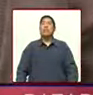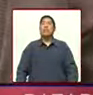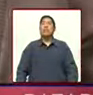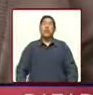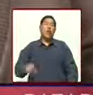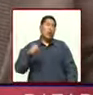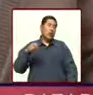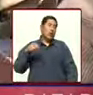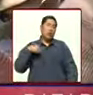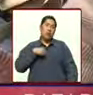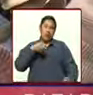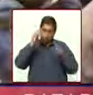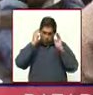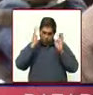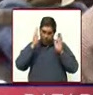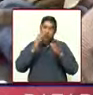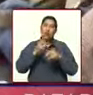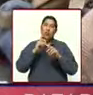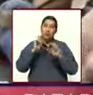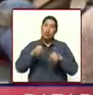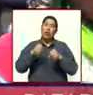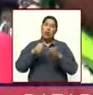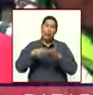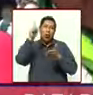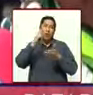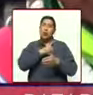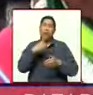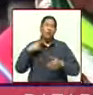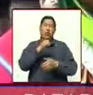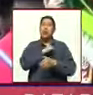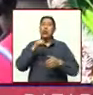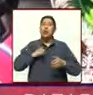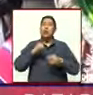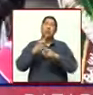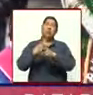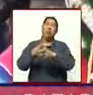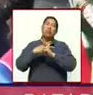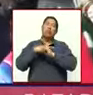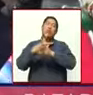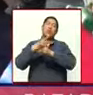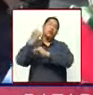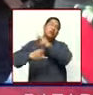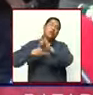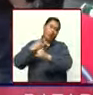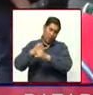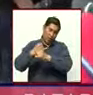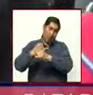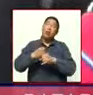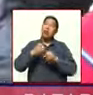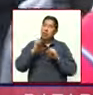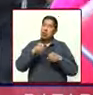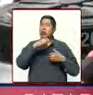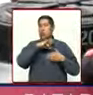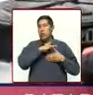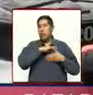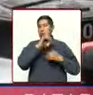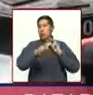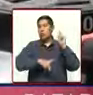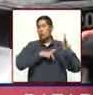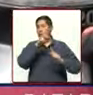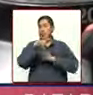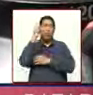Sí o sí nos tienen que escuchar. Nos vamos a quedar hasta el último. Por eso tienen que aprobar ellos conscientemente lo que se beneficia él para el pueblo boliviano.